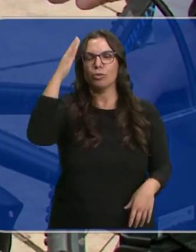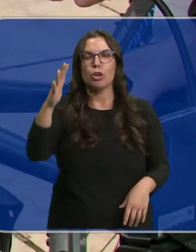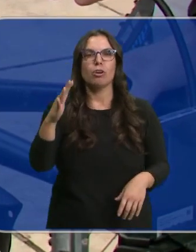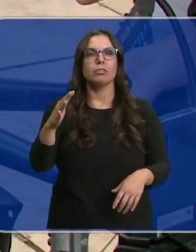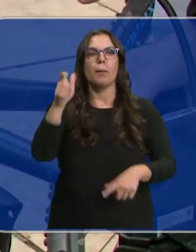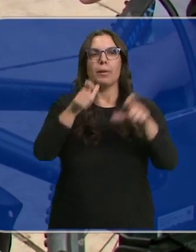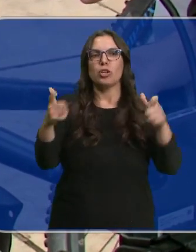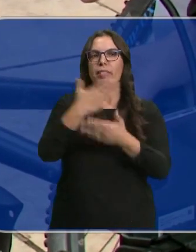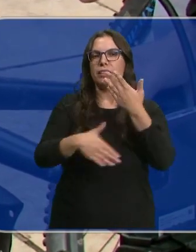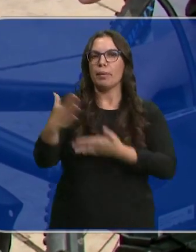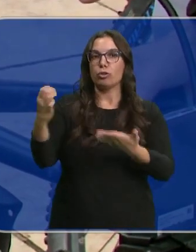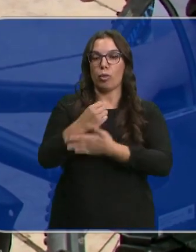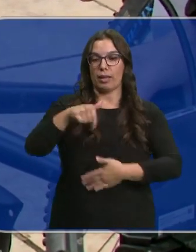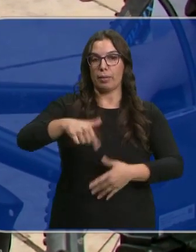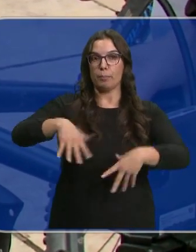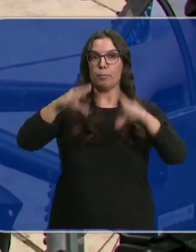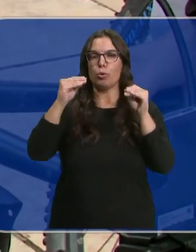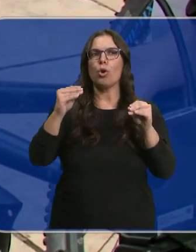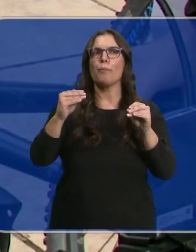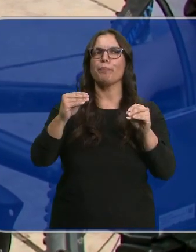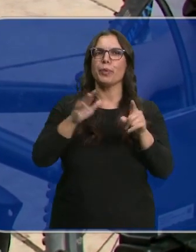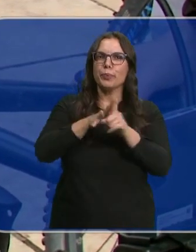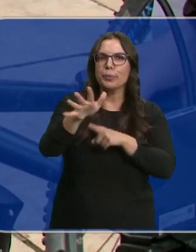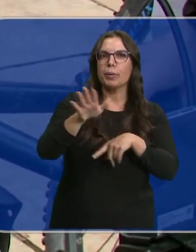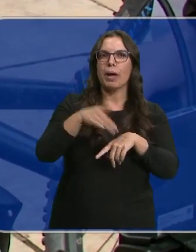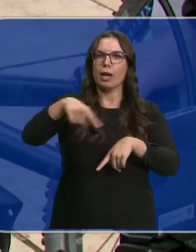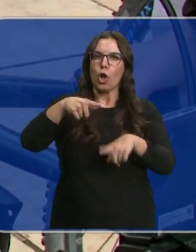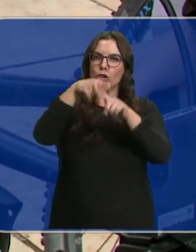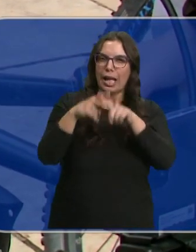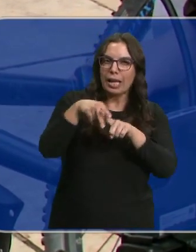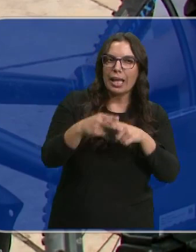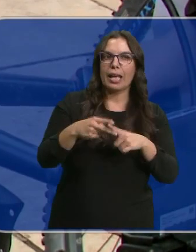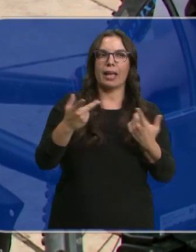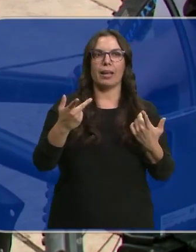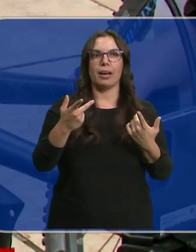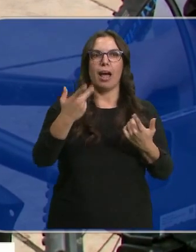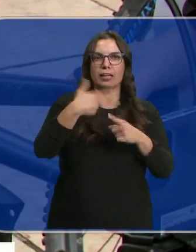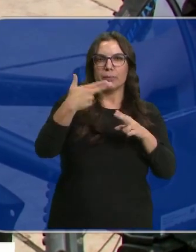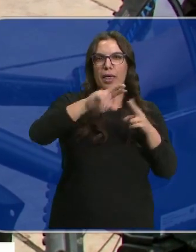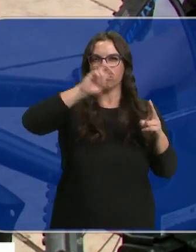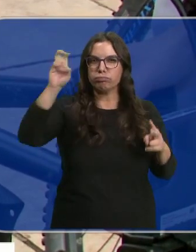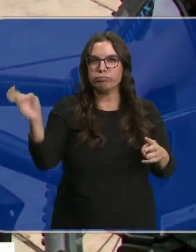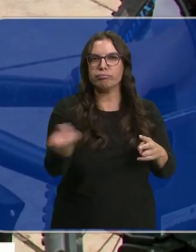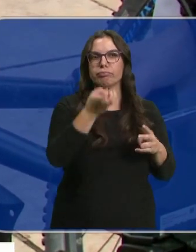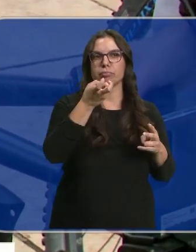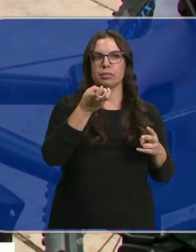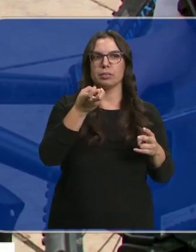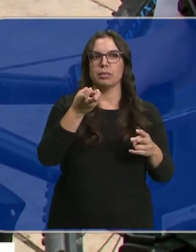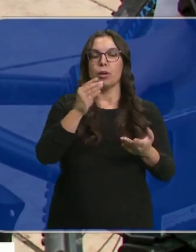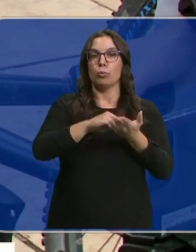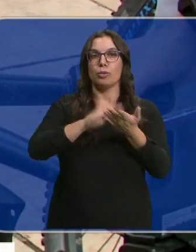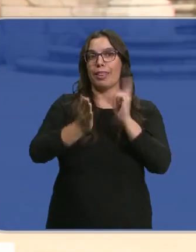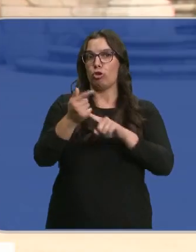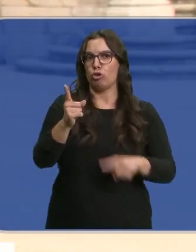todas las personas con discapacidad de Burgos puedan tener esos talleres, esa gama de actividades que no es tan fácil